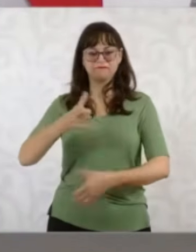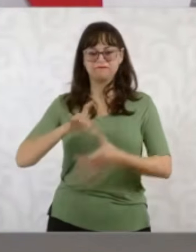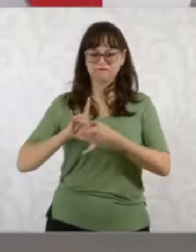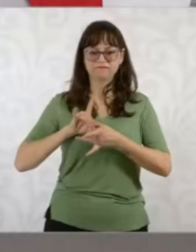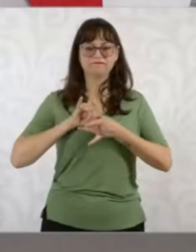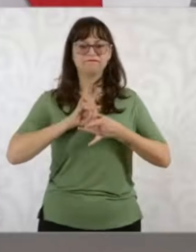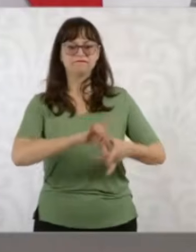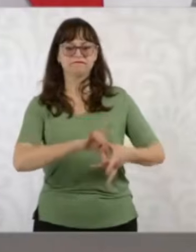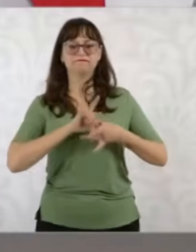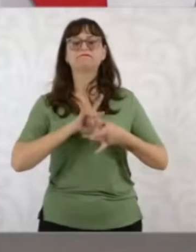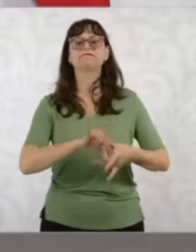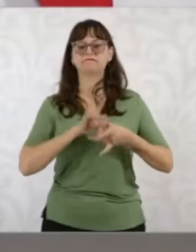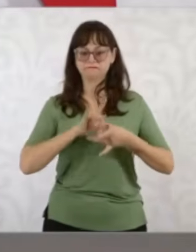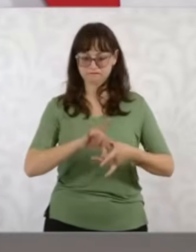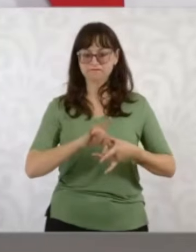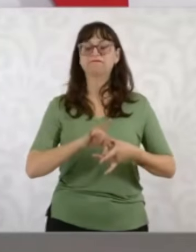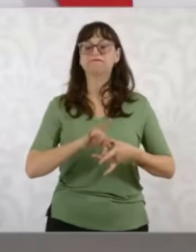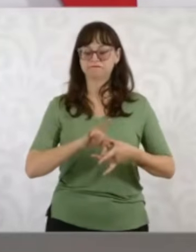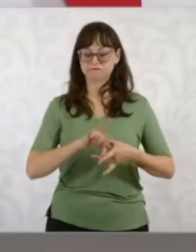que han construido,